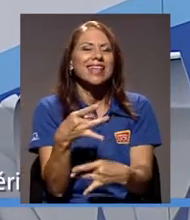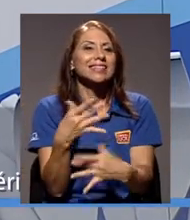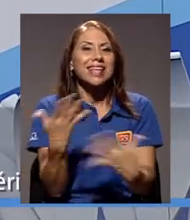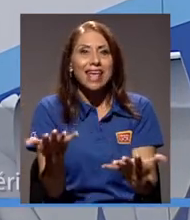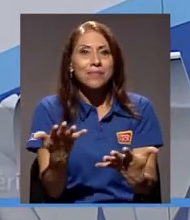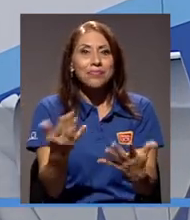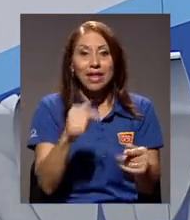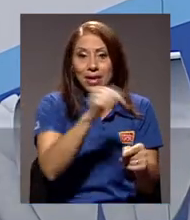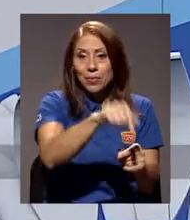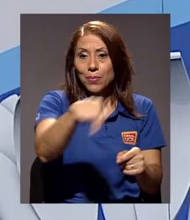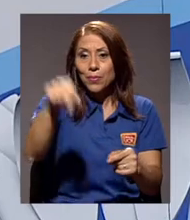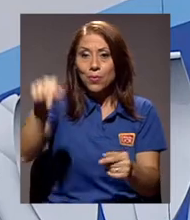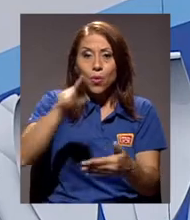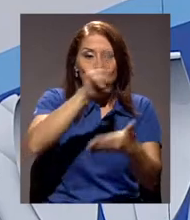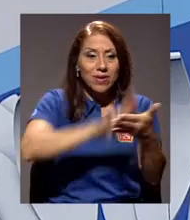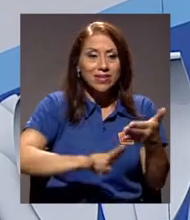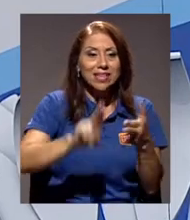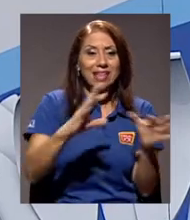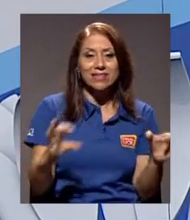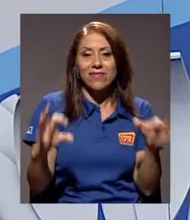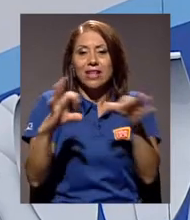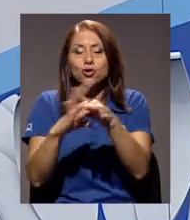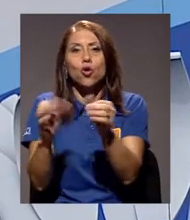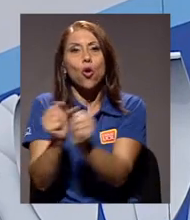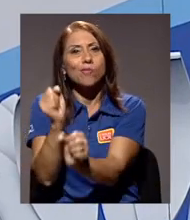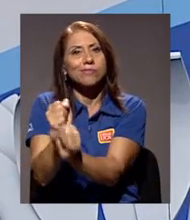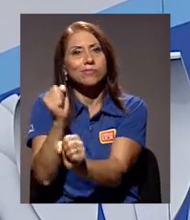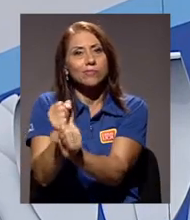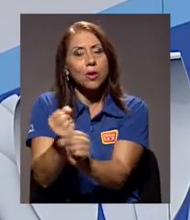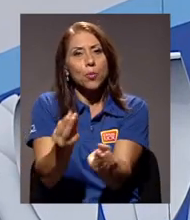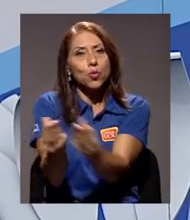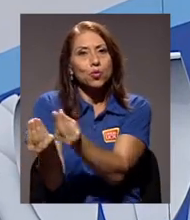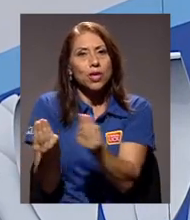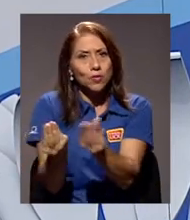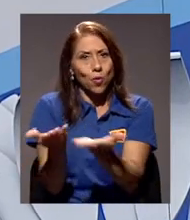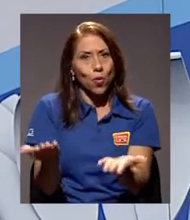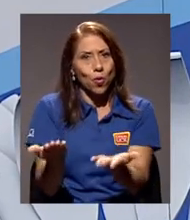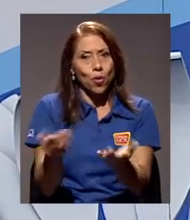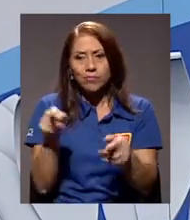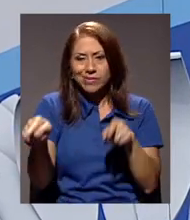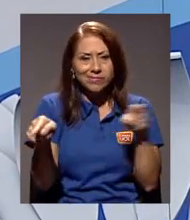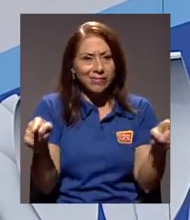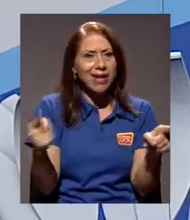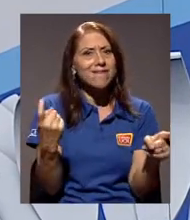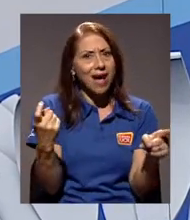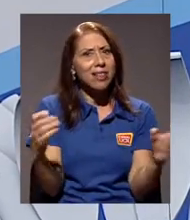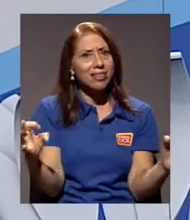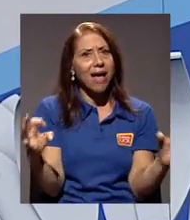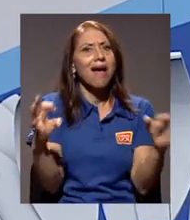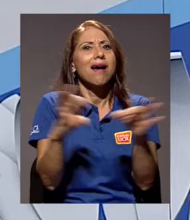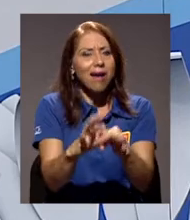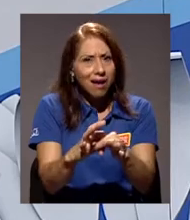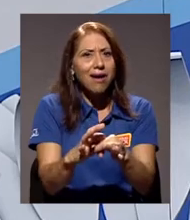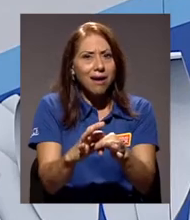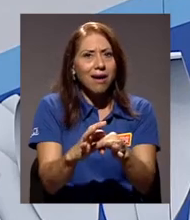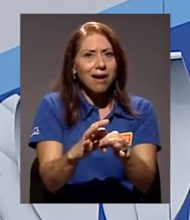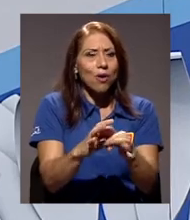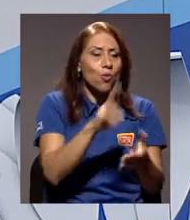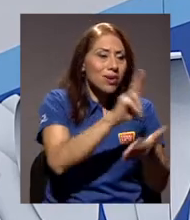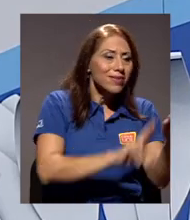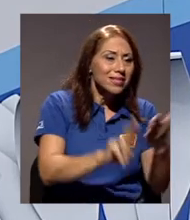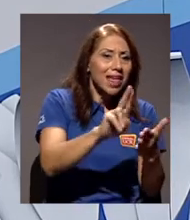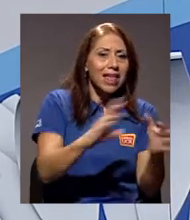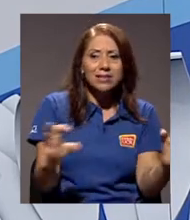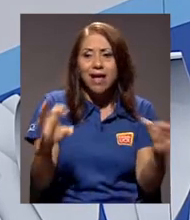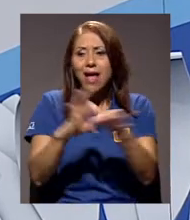relación a las universidades con el mundo productivo si hay una carencia una falta de vinculación entre las universidades con las empresas en